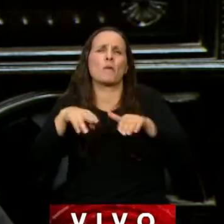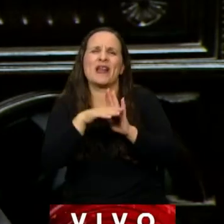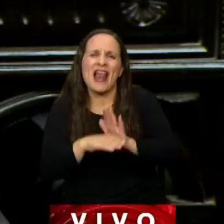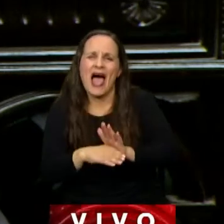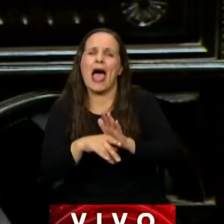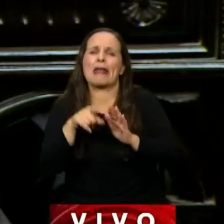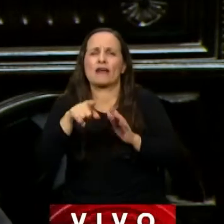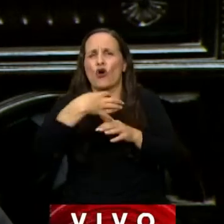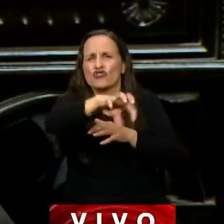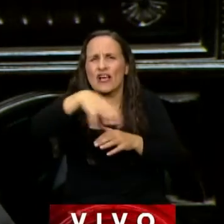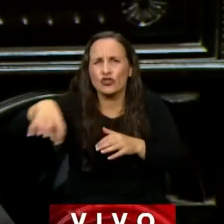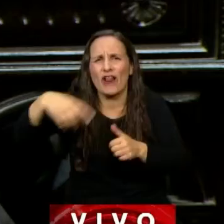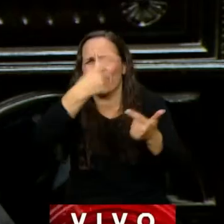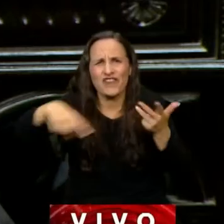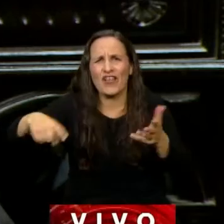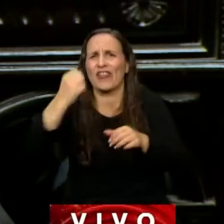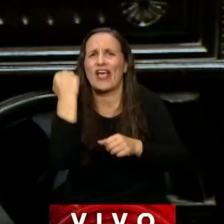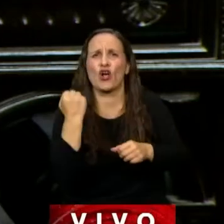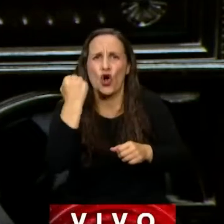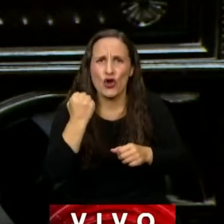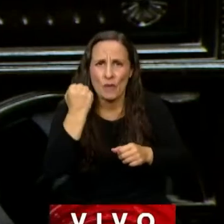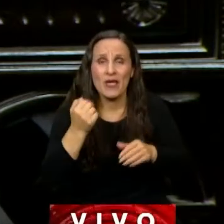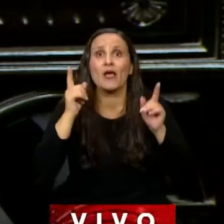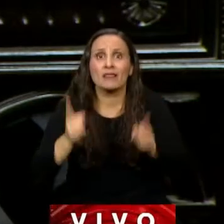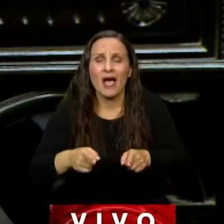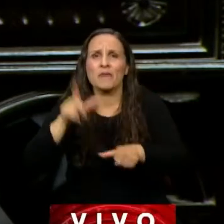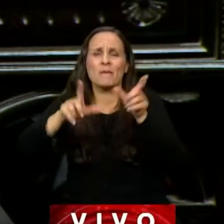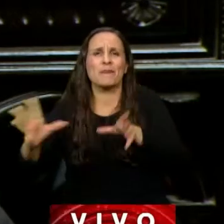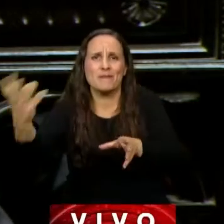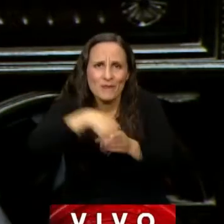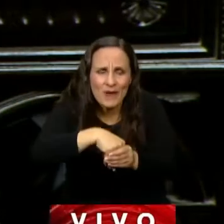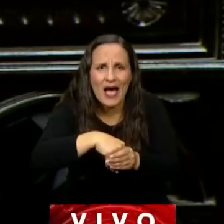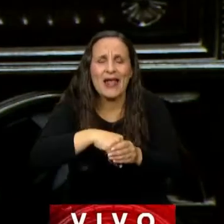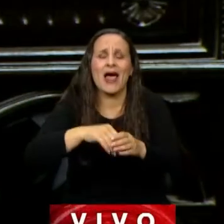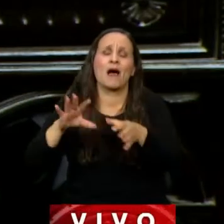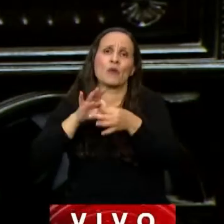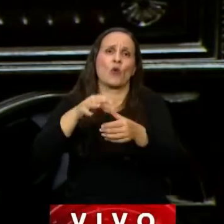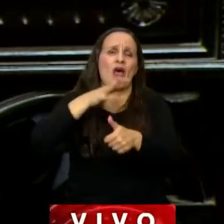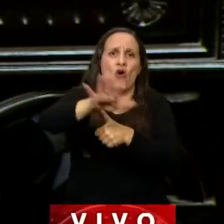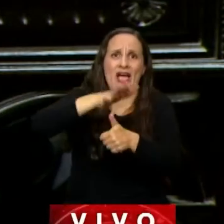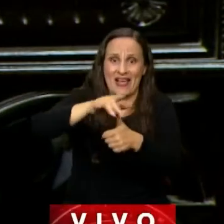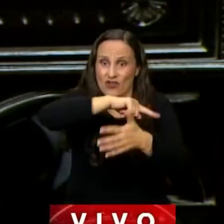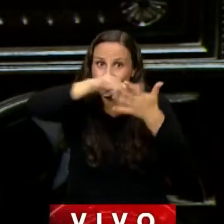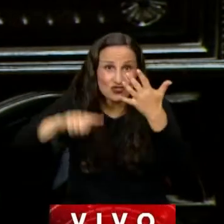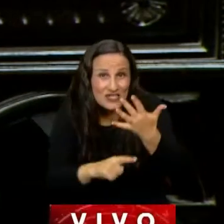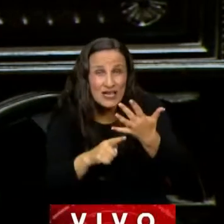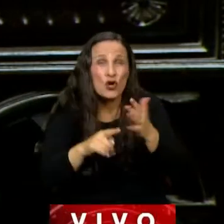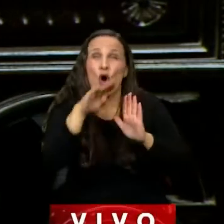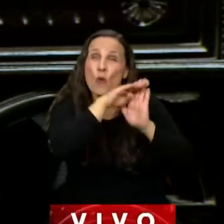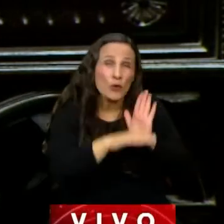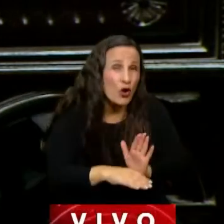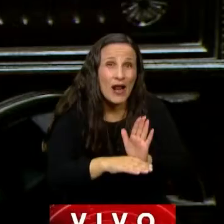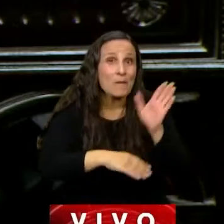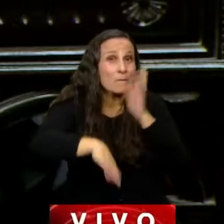distintos sectores de la economía e inclusión social activa con perspectiva de género. Los programas estarán focalizados